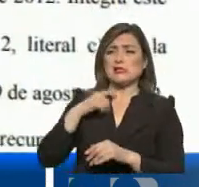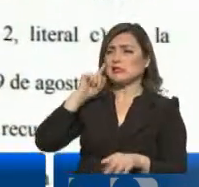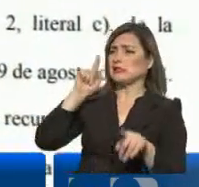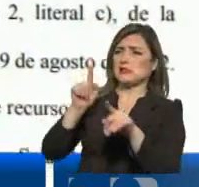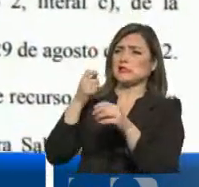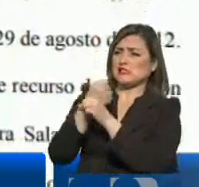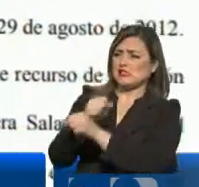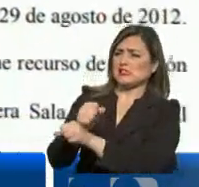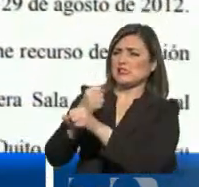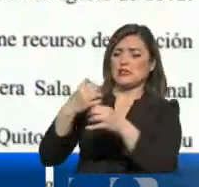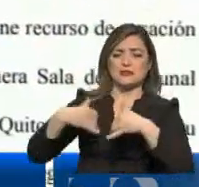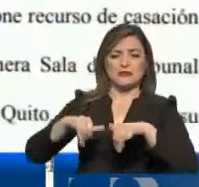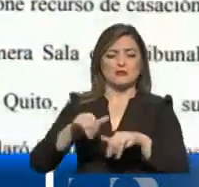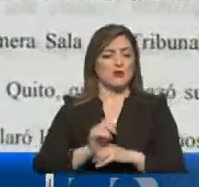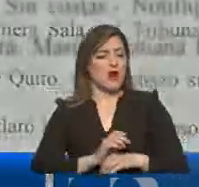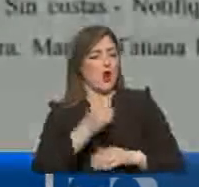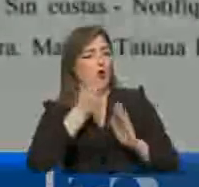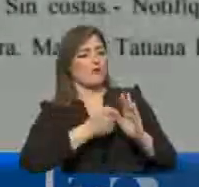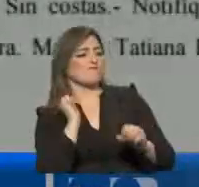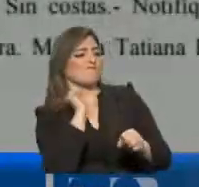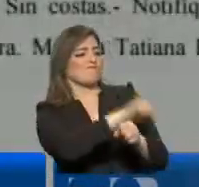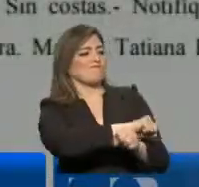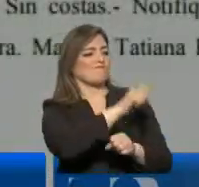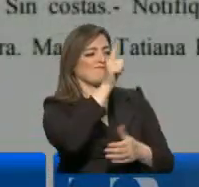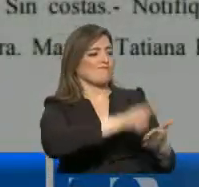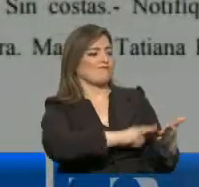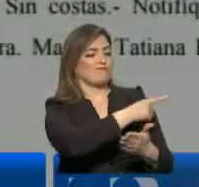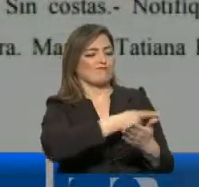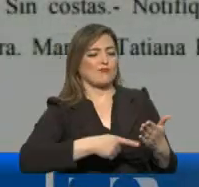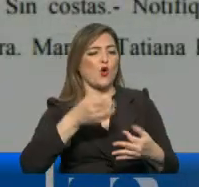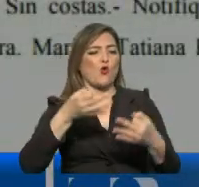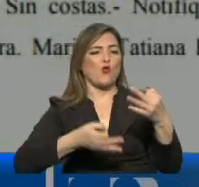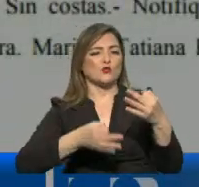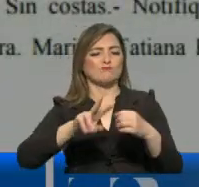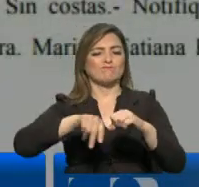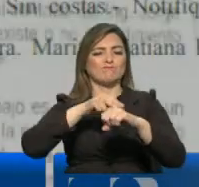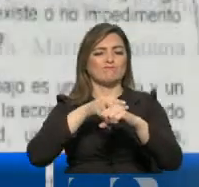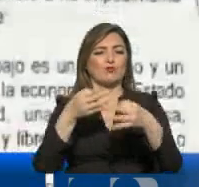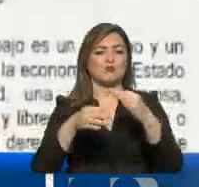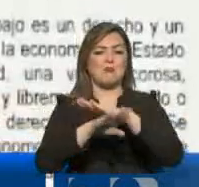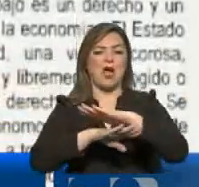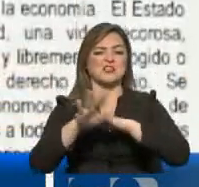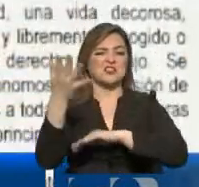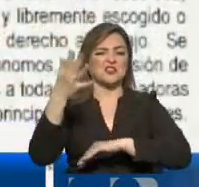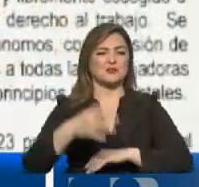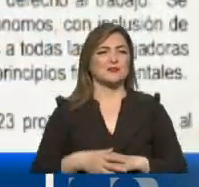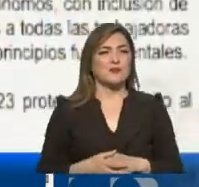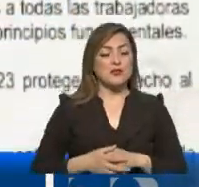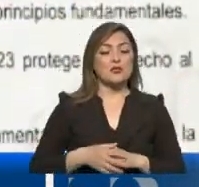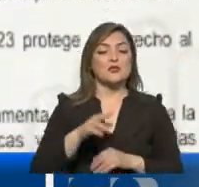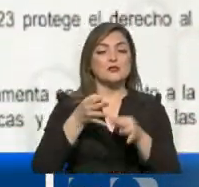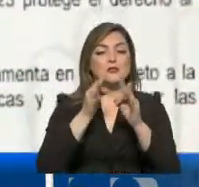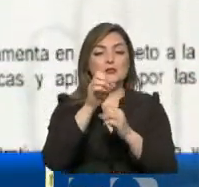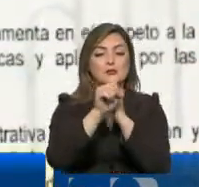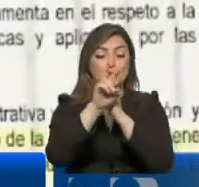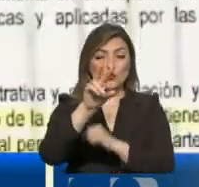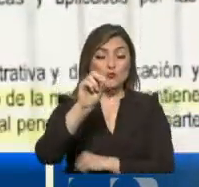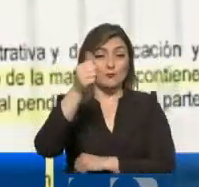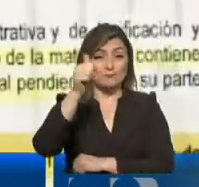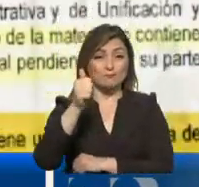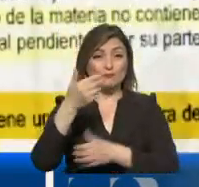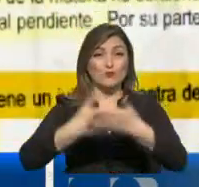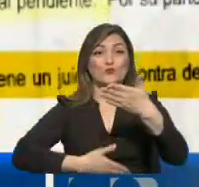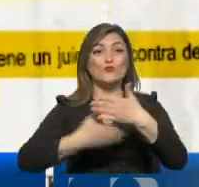de casación que luego fue también rechazado por la Corte Nacional de Justicia por no tener bases. En febrero de 2010, y según este documento